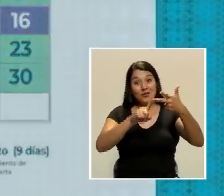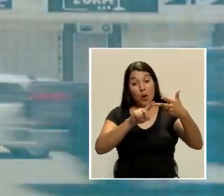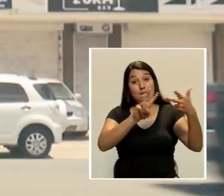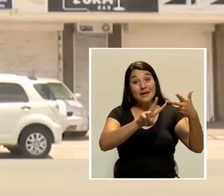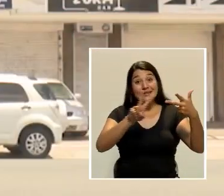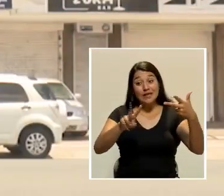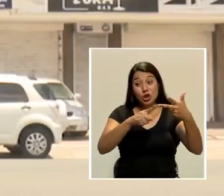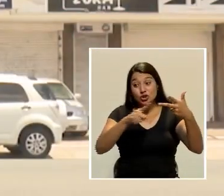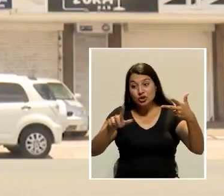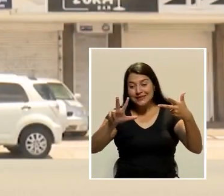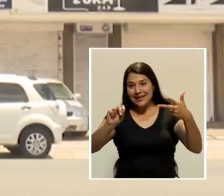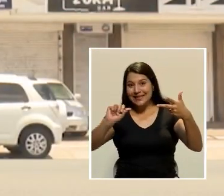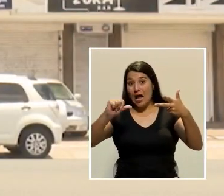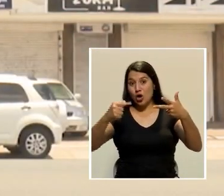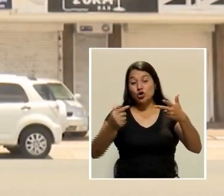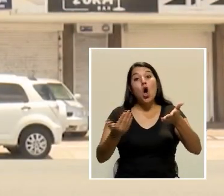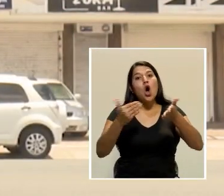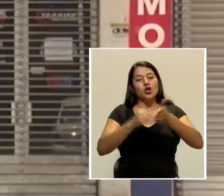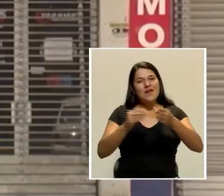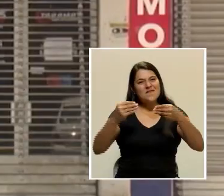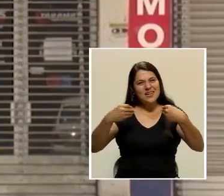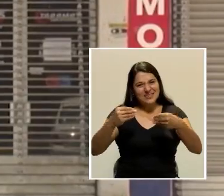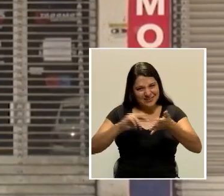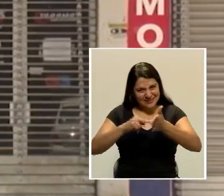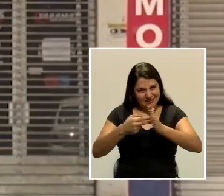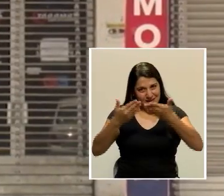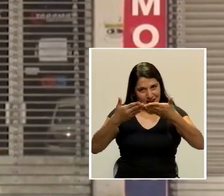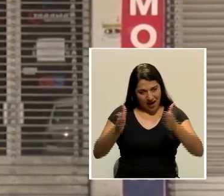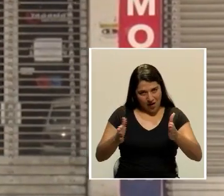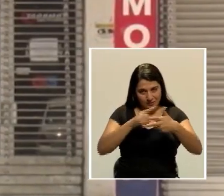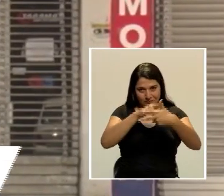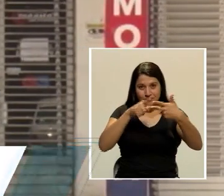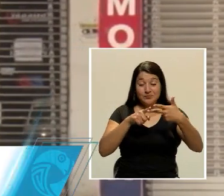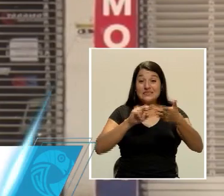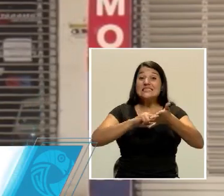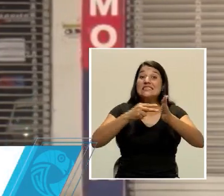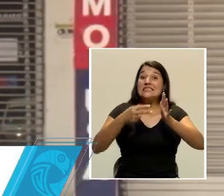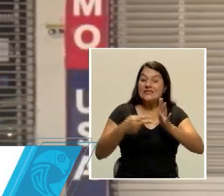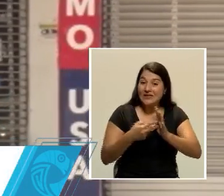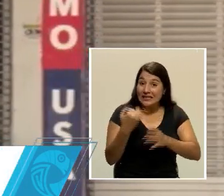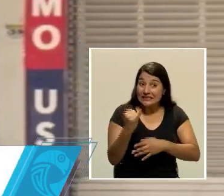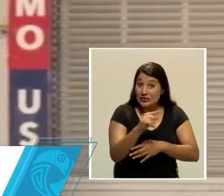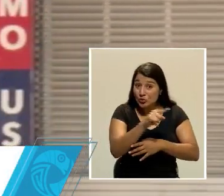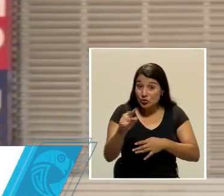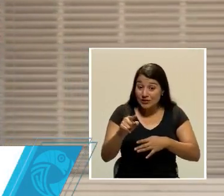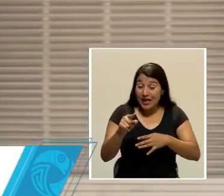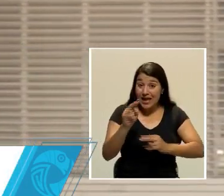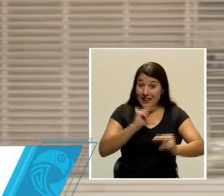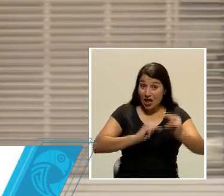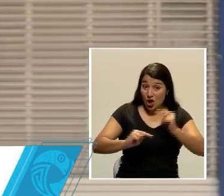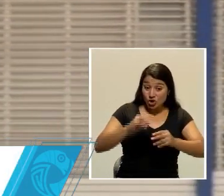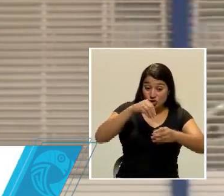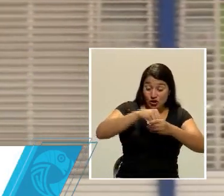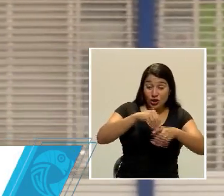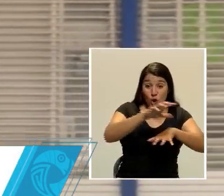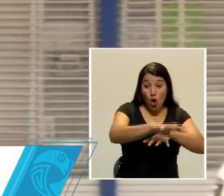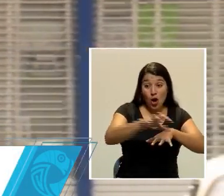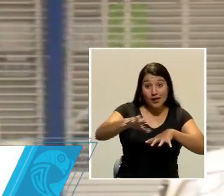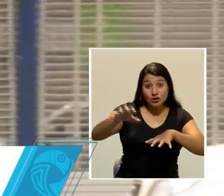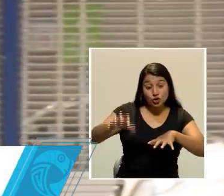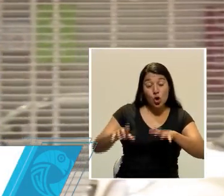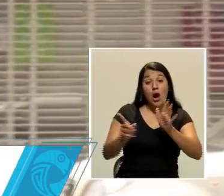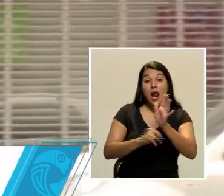y se extiende hasta el domingo 9 de agosto. Luego serán 12 días de cierre, es decir, del 10 al 21 de agosto, y finalmente otra